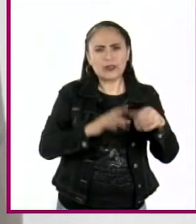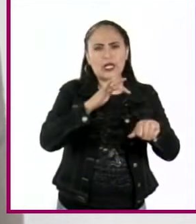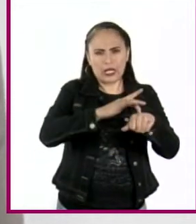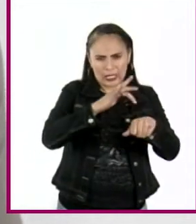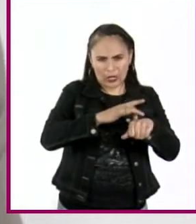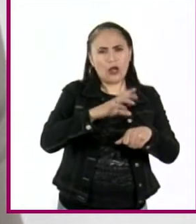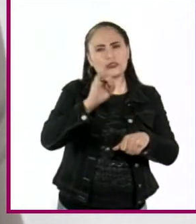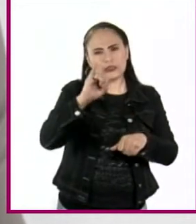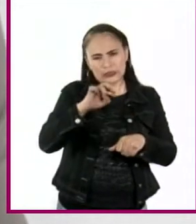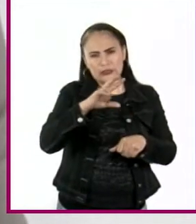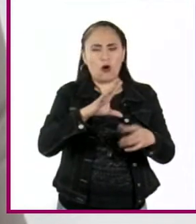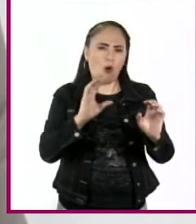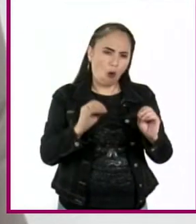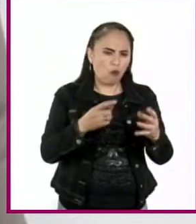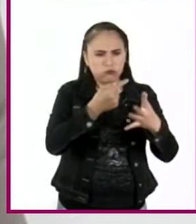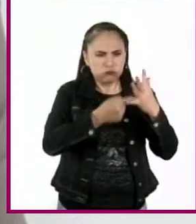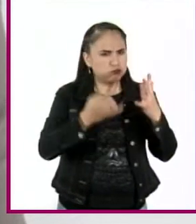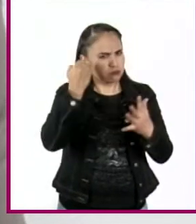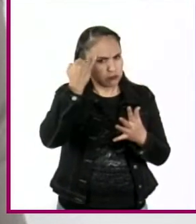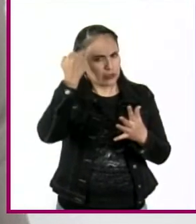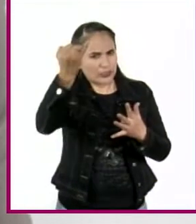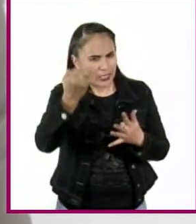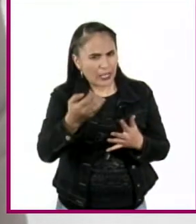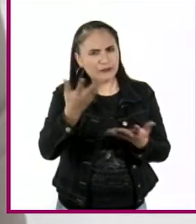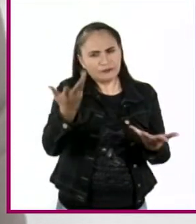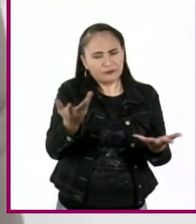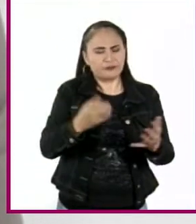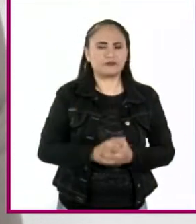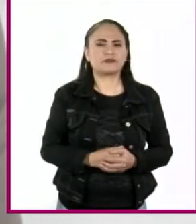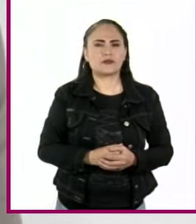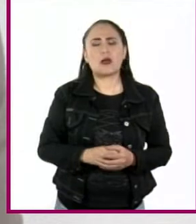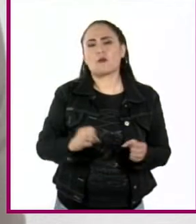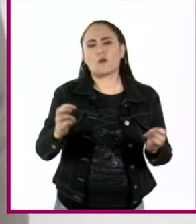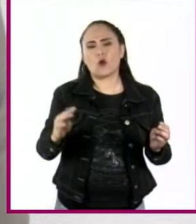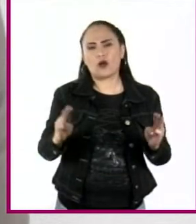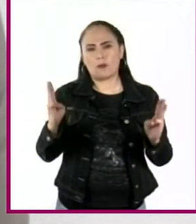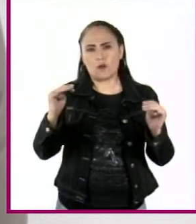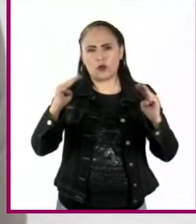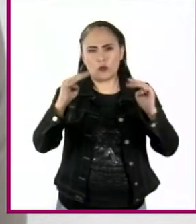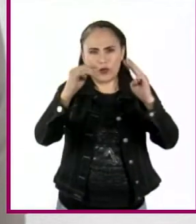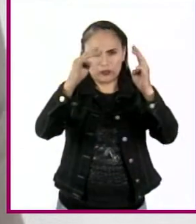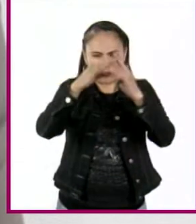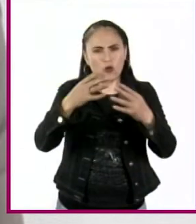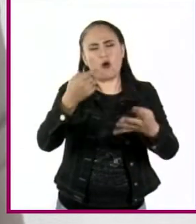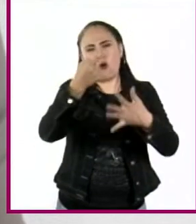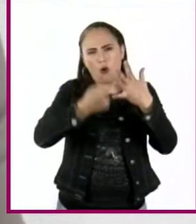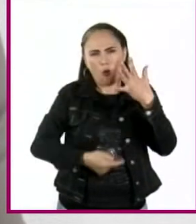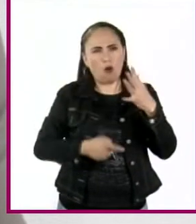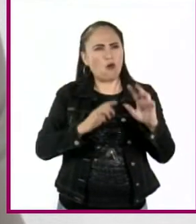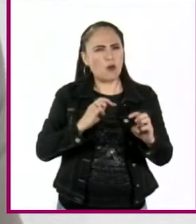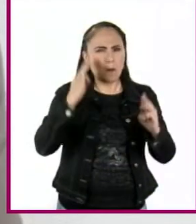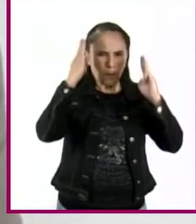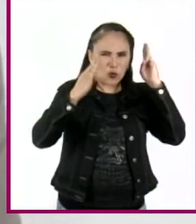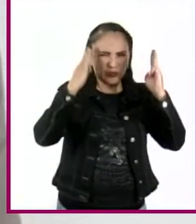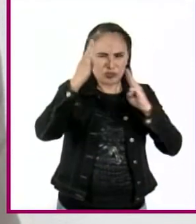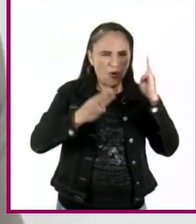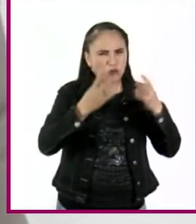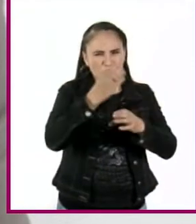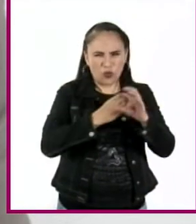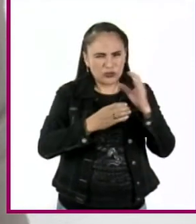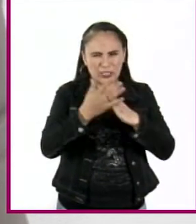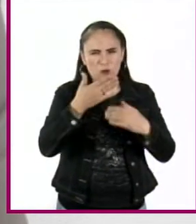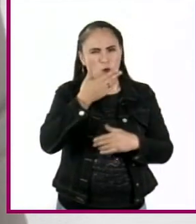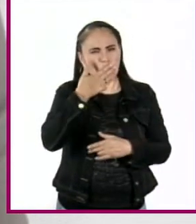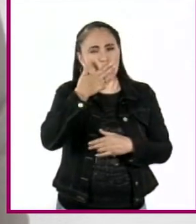e intangibles, producto de la creatividad humana, como las zonas arqueológicas, los monumentos históricos, pero también lo son nuestras lenguas,